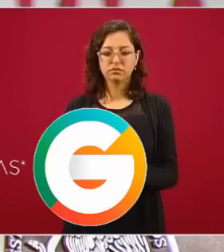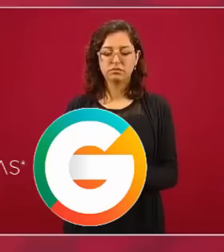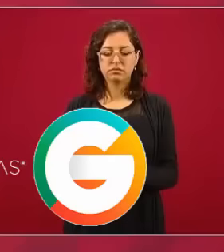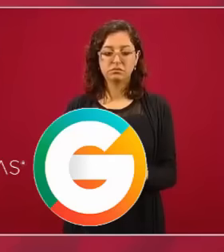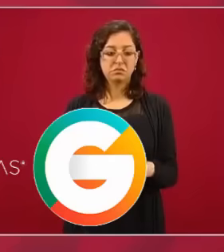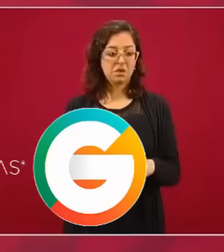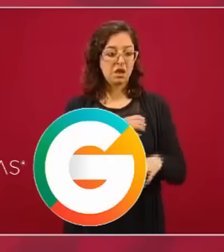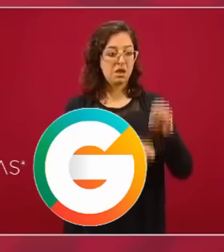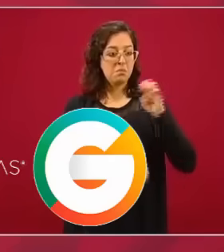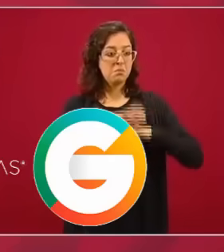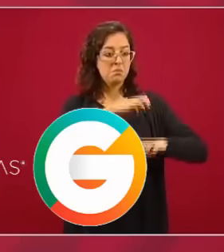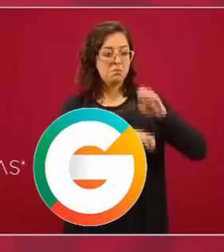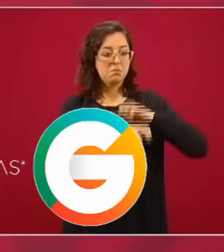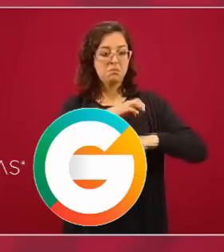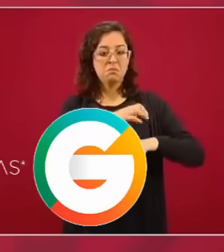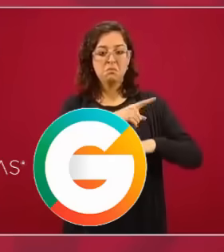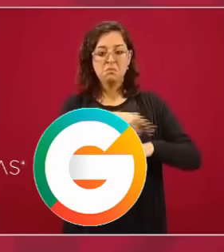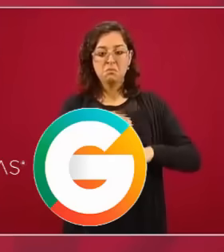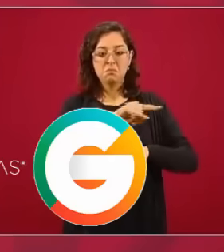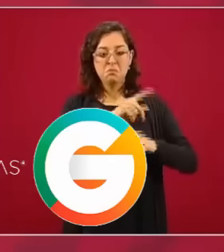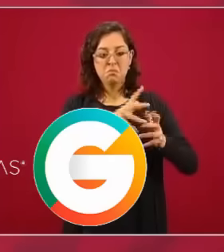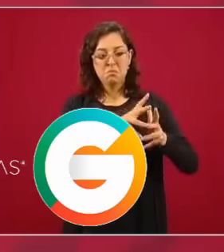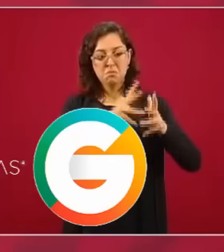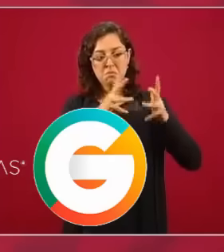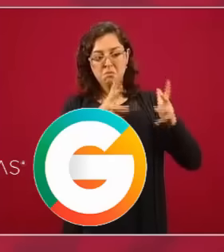grandes empresarios,